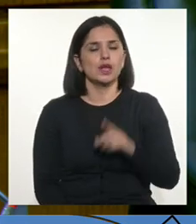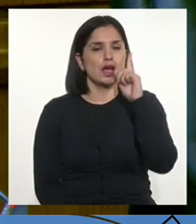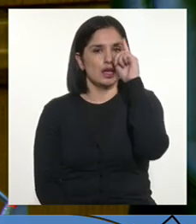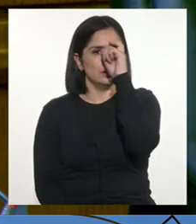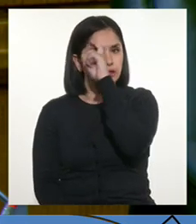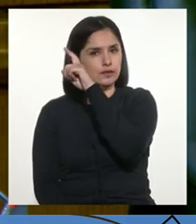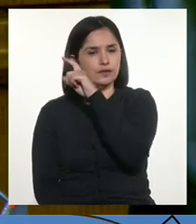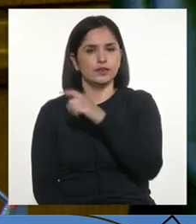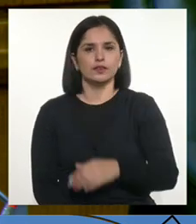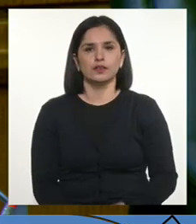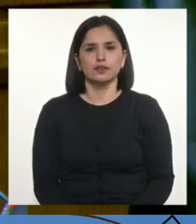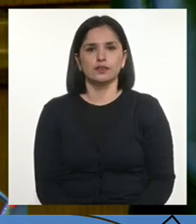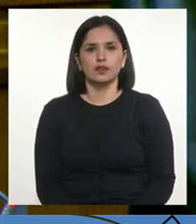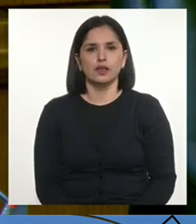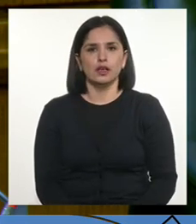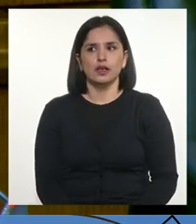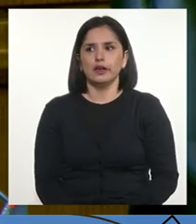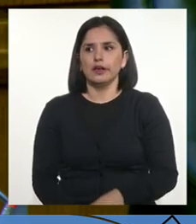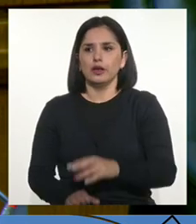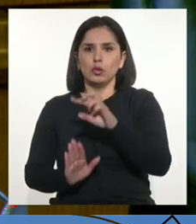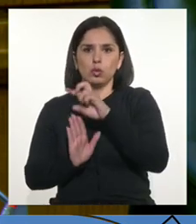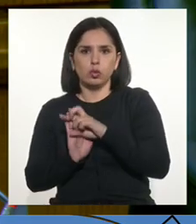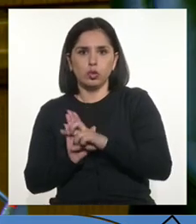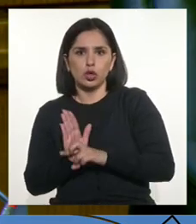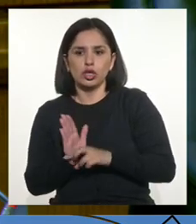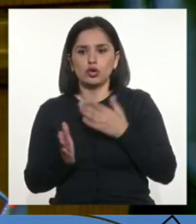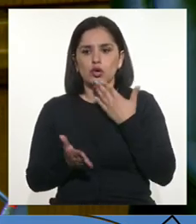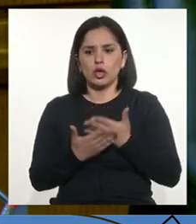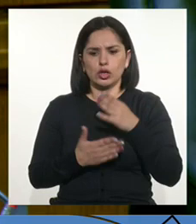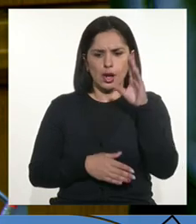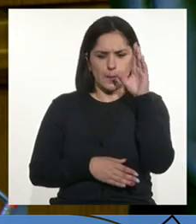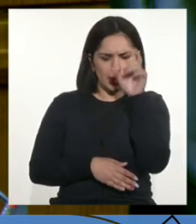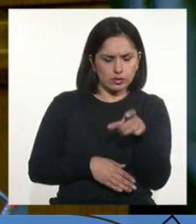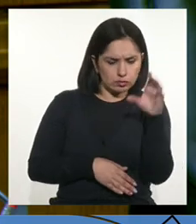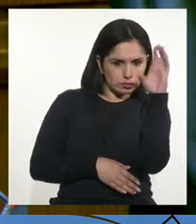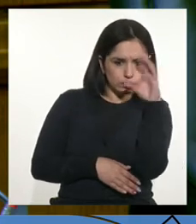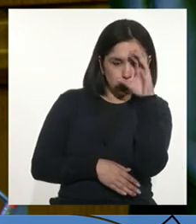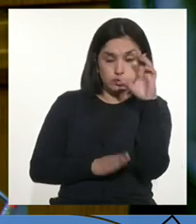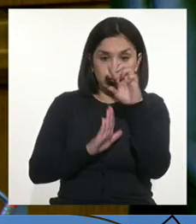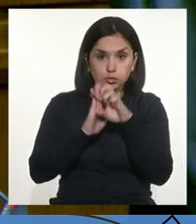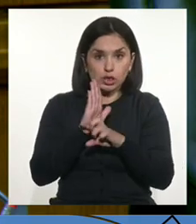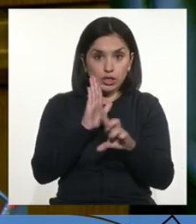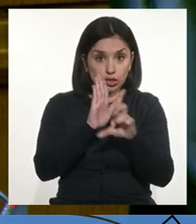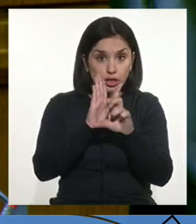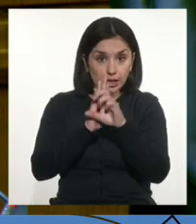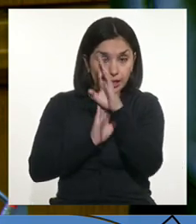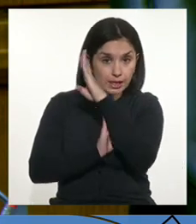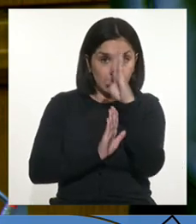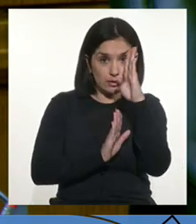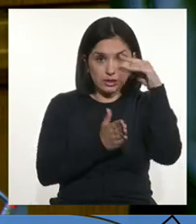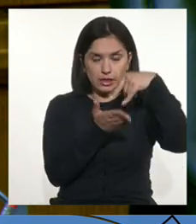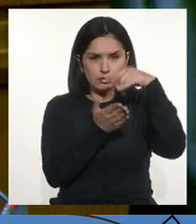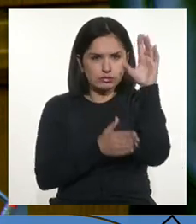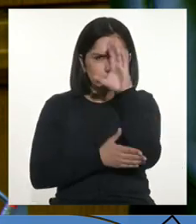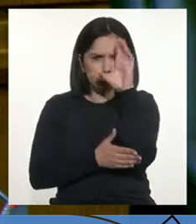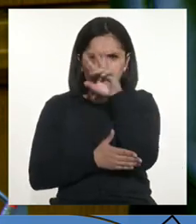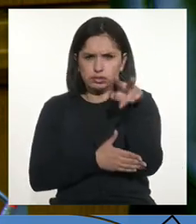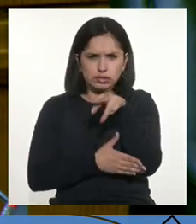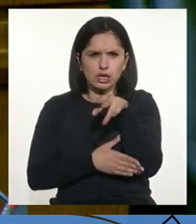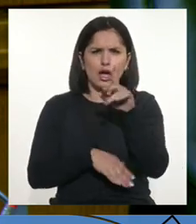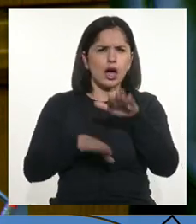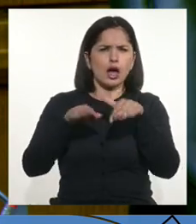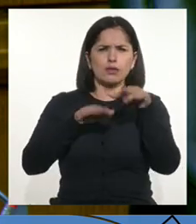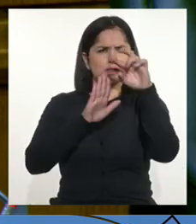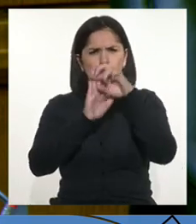con los proyectos que cuando la persona busca un proyecto de ley en la biblioteca hay veces que no le sale el